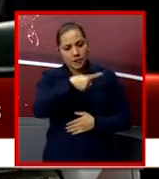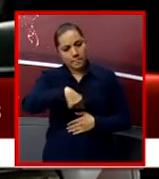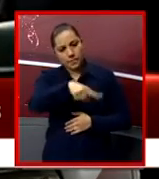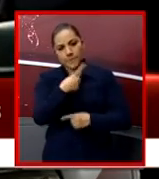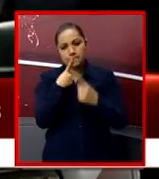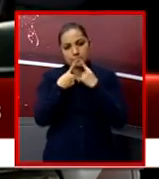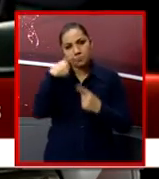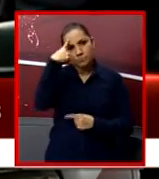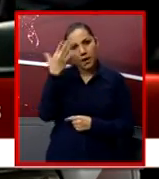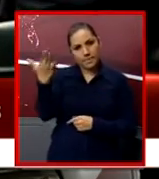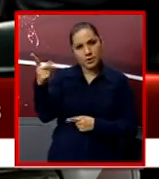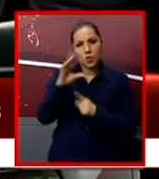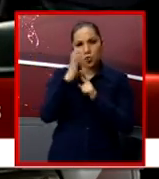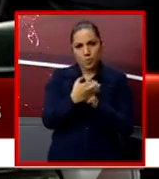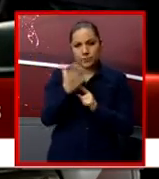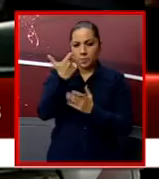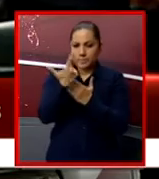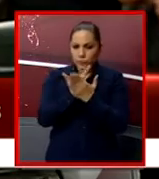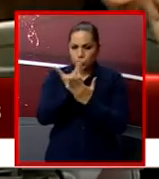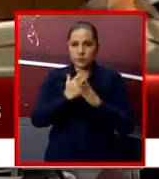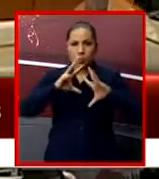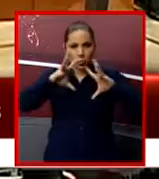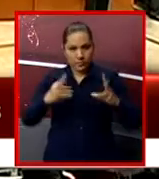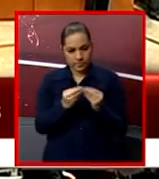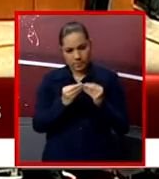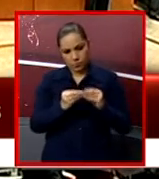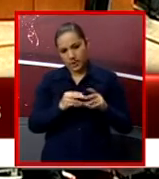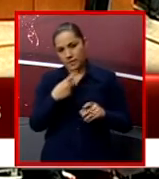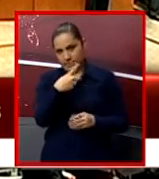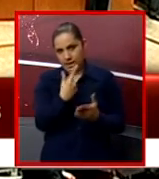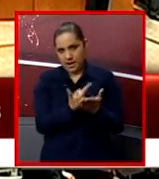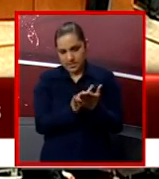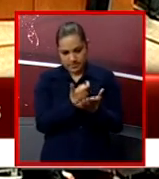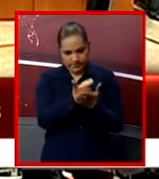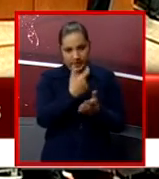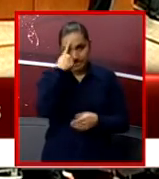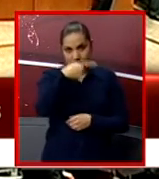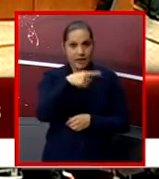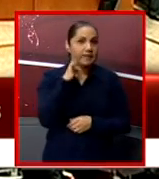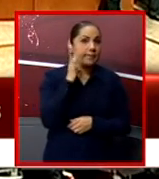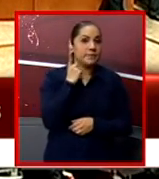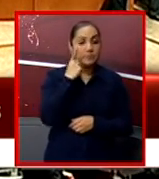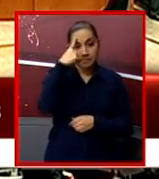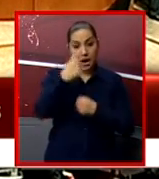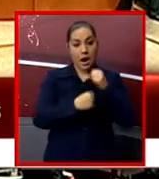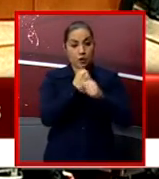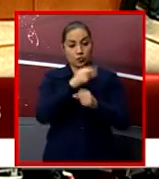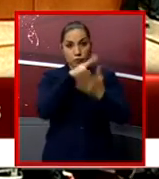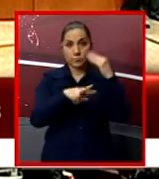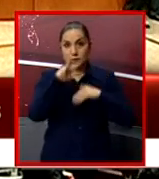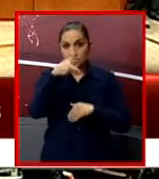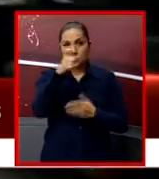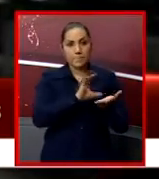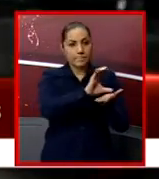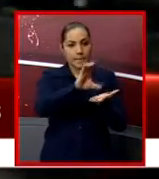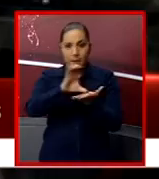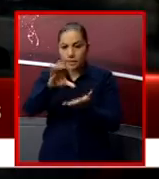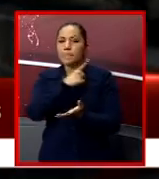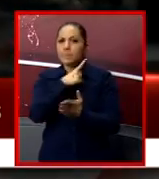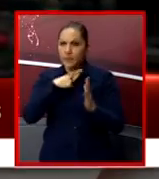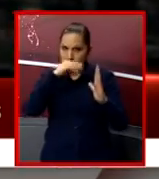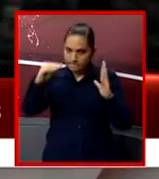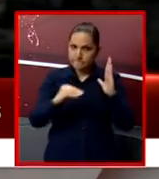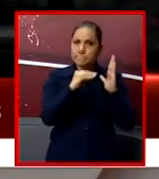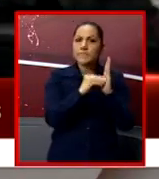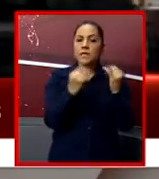También exhortaron a la Comisión de Presupuesto y Cuenta Pública de la Cámara de Diputados a que se asigne en el presupuesto de egresos para el año 2018 los